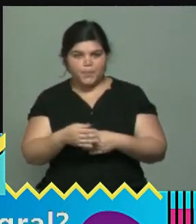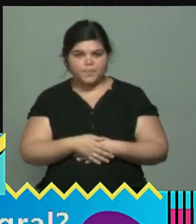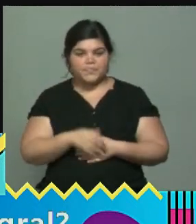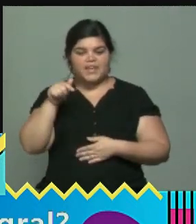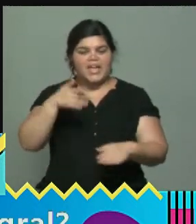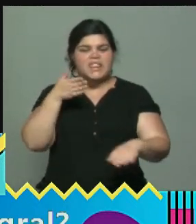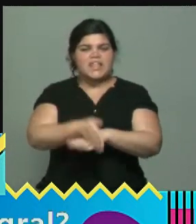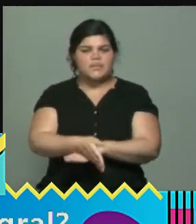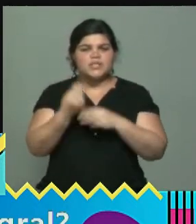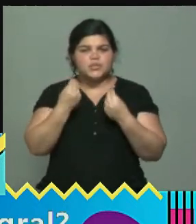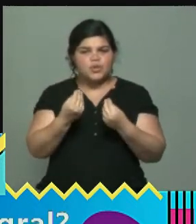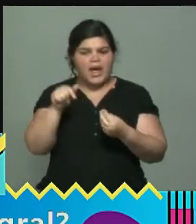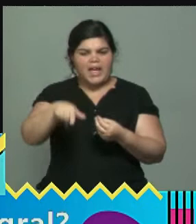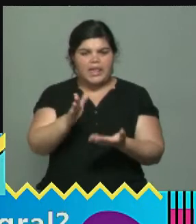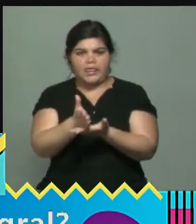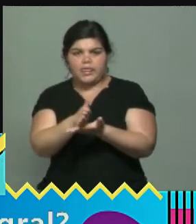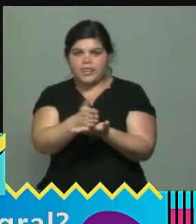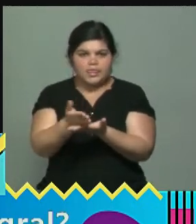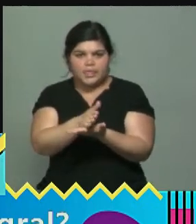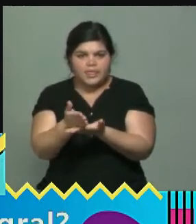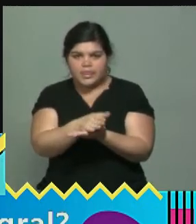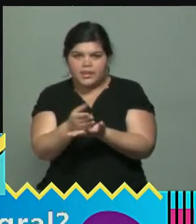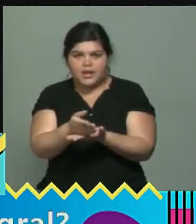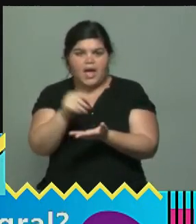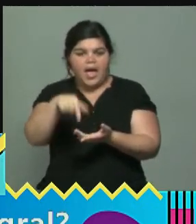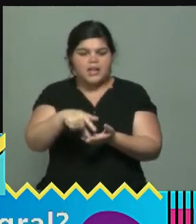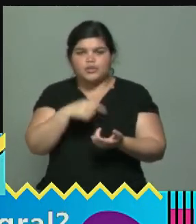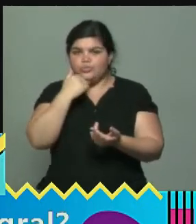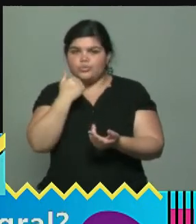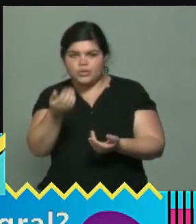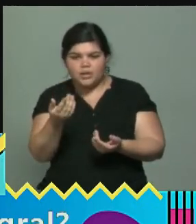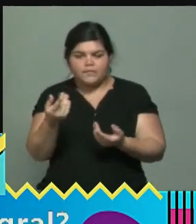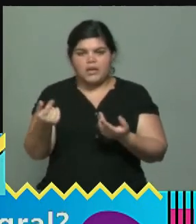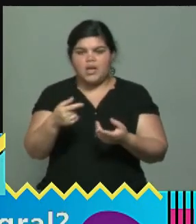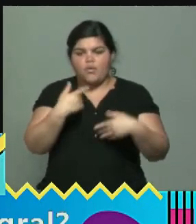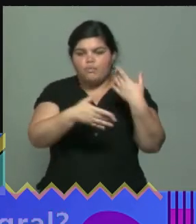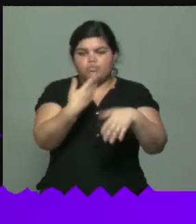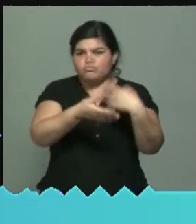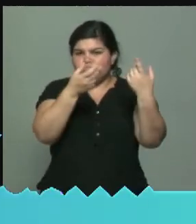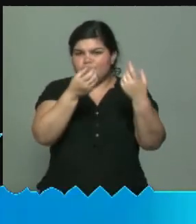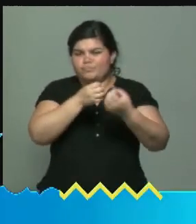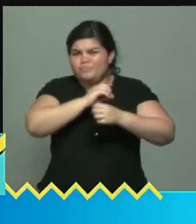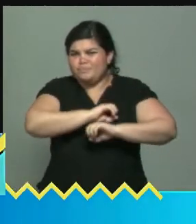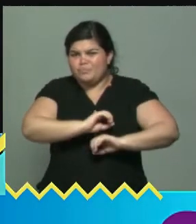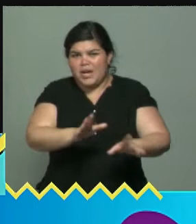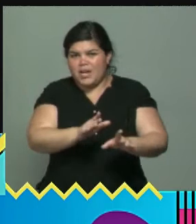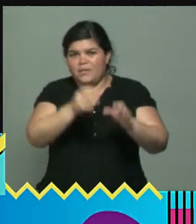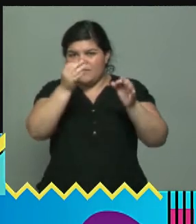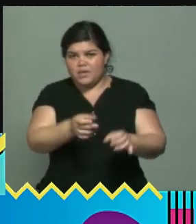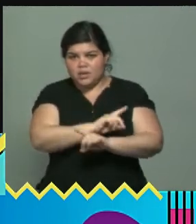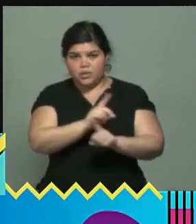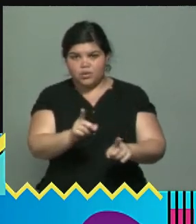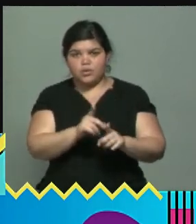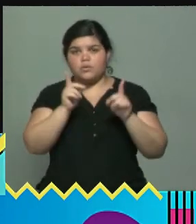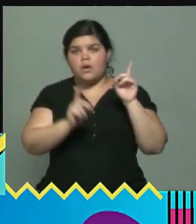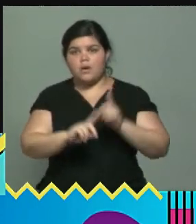uno se encuentra con muchísimos grises en el sistema de efectores o que a lo mejor no funcionan bien o que empiezan a haber problemas en